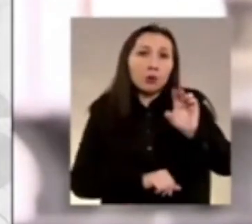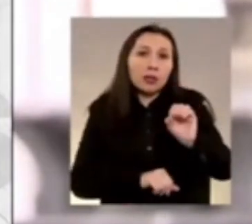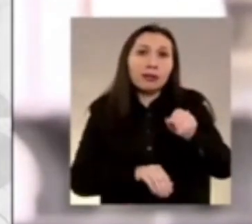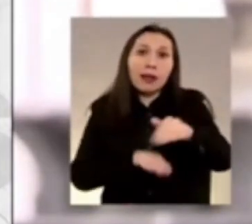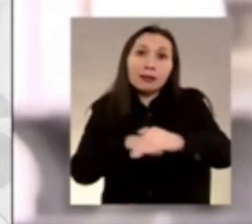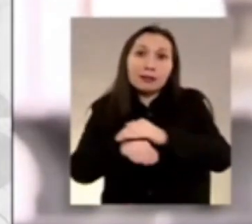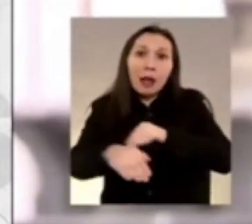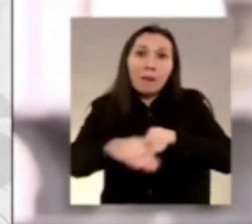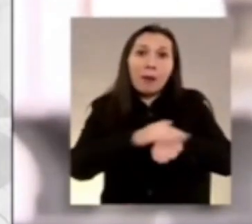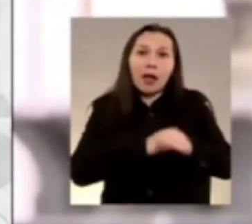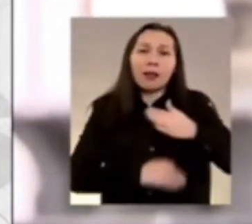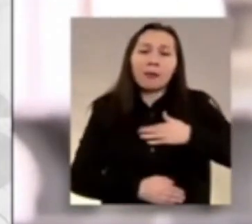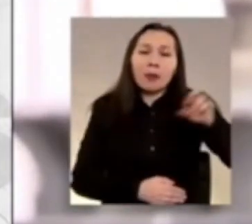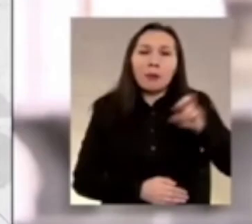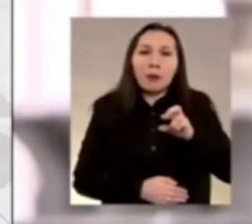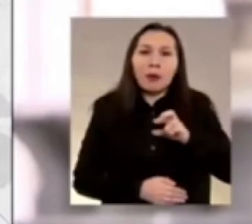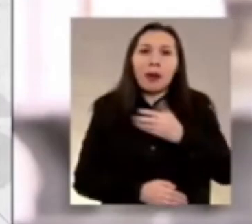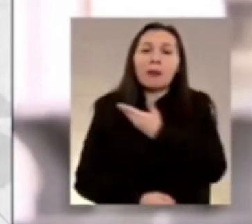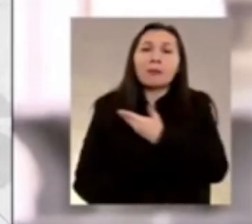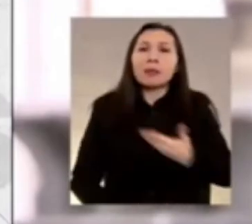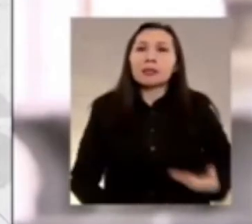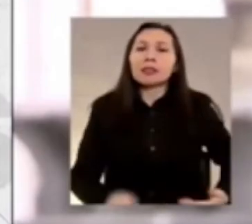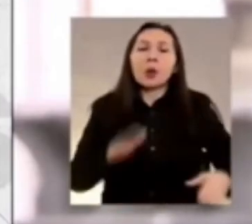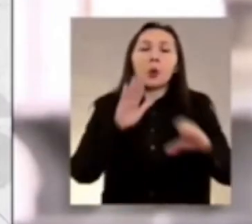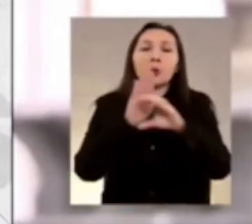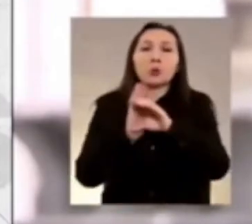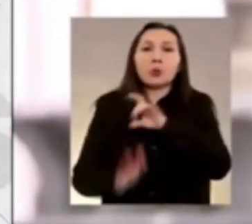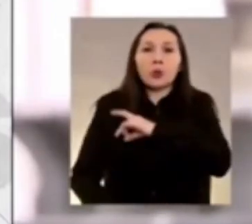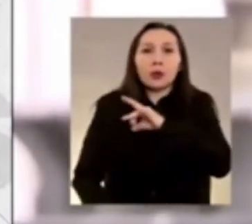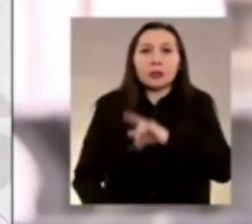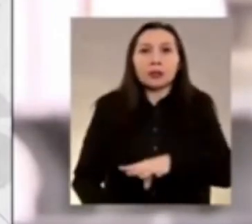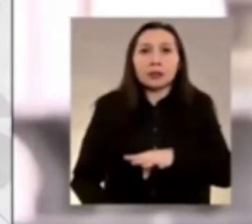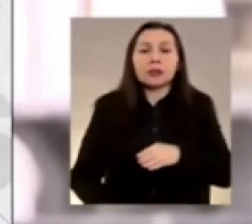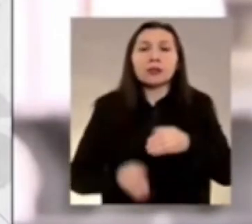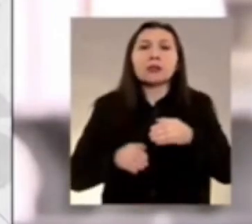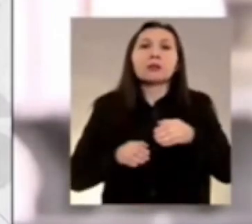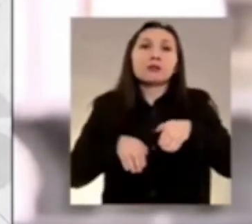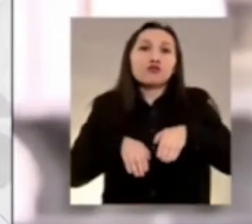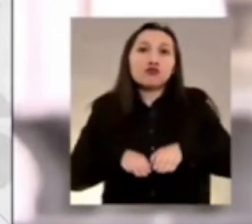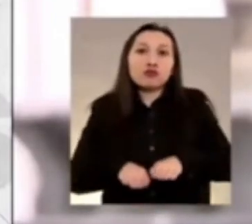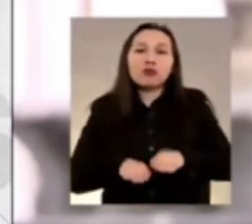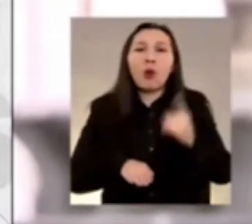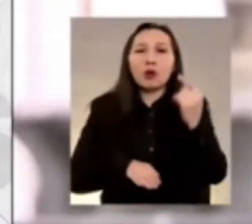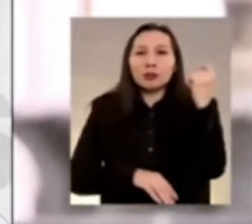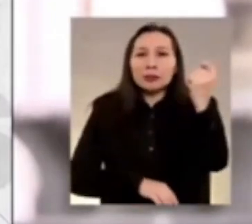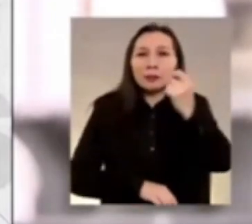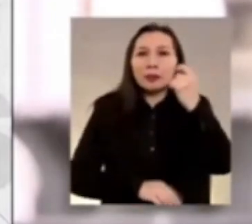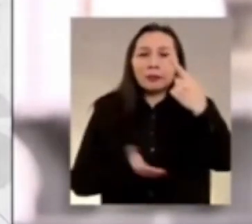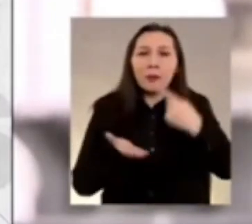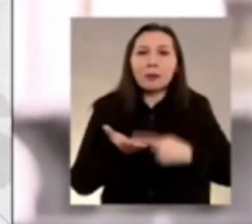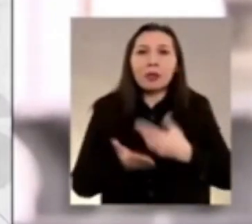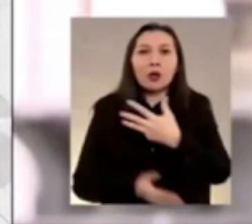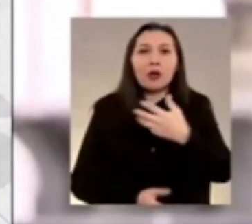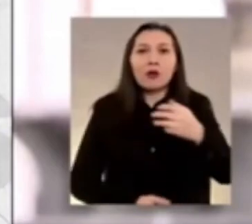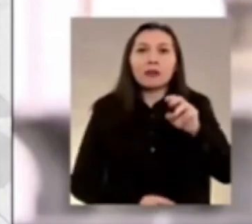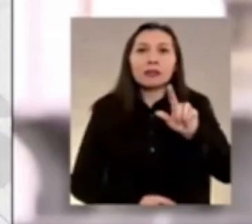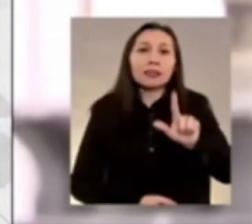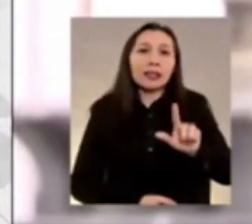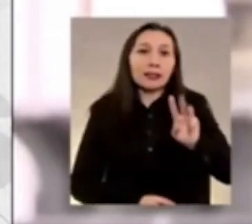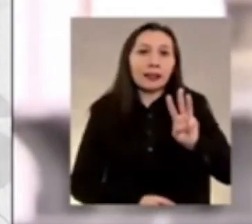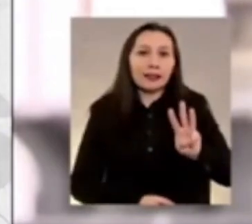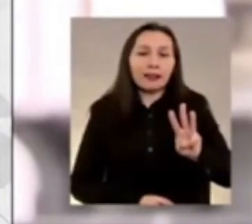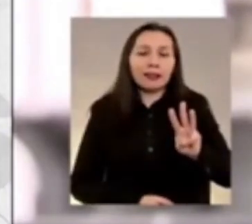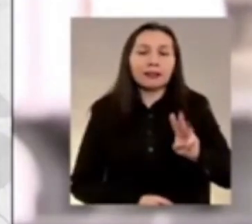de mi padre, el presidente constitucional de Chile, que calzó ese martes 11 de septiembre de